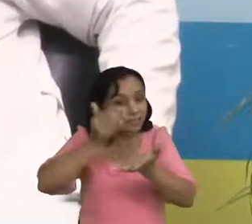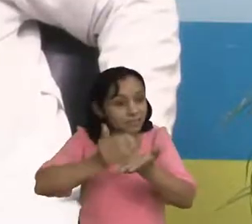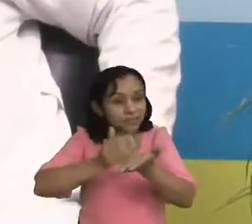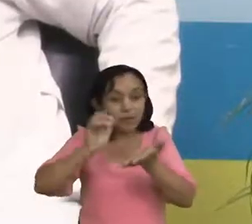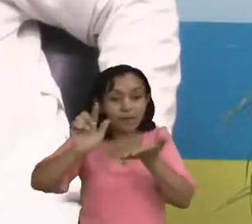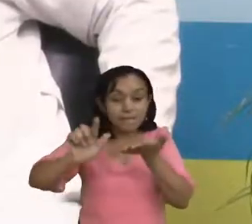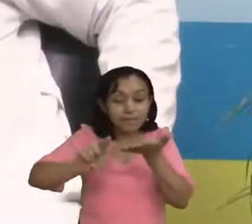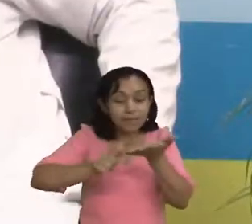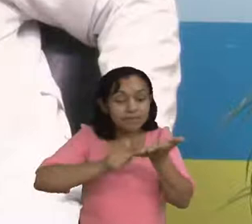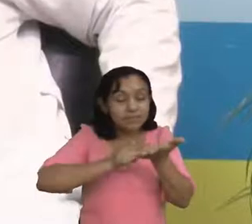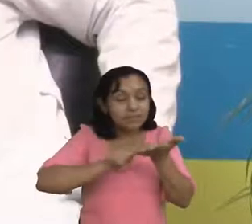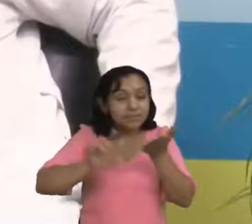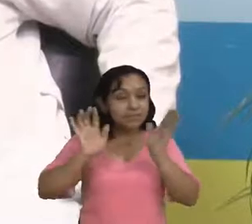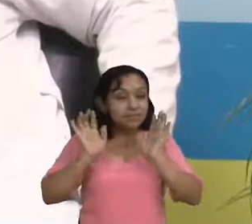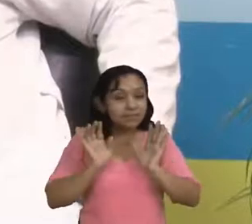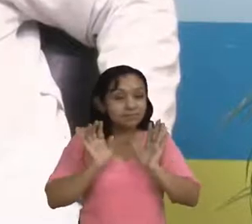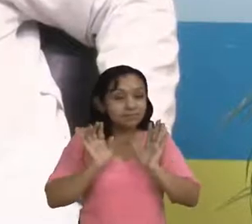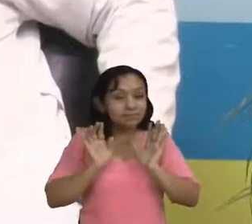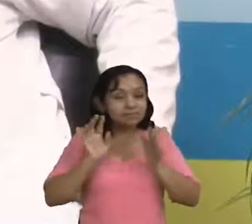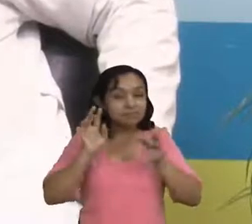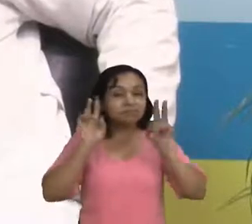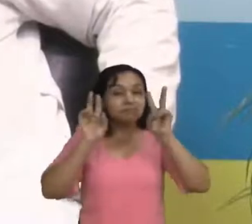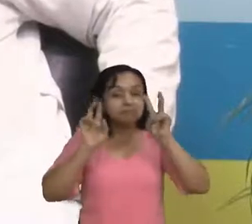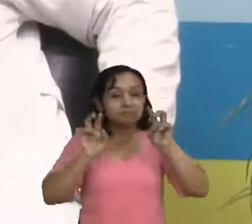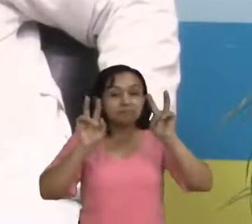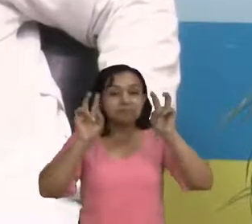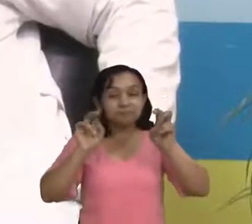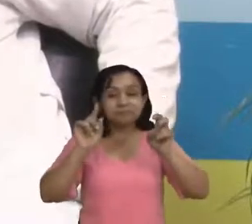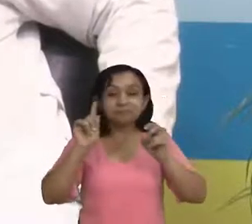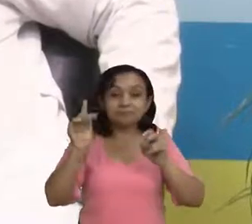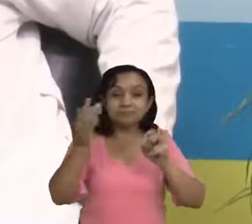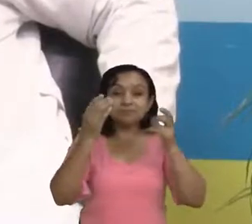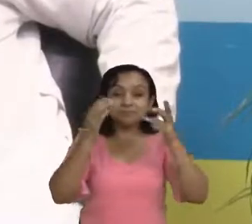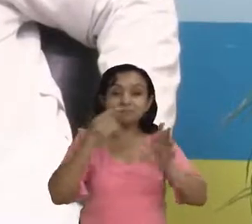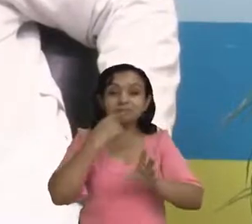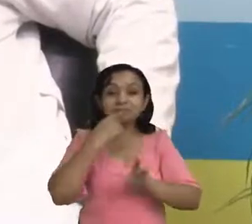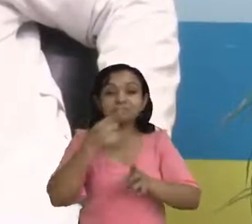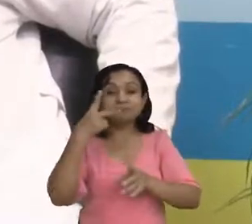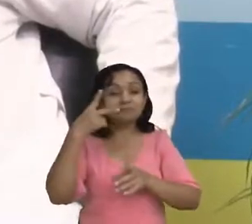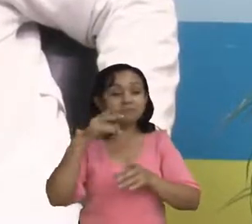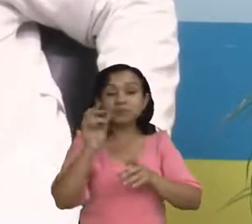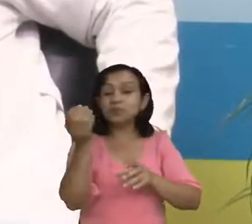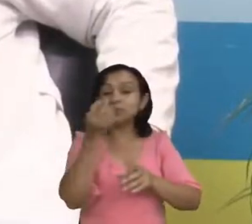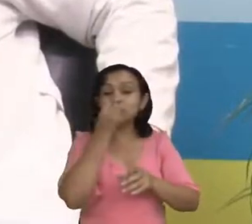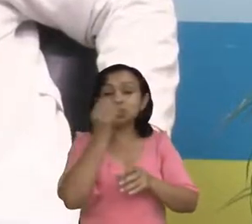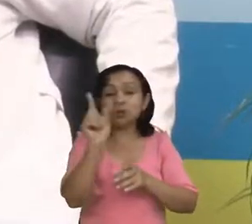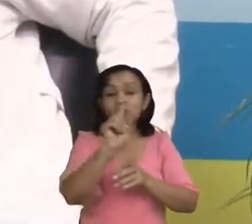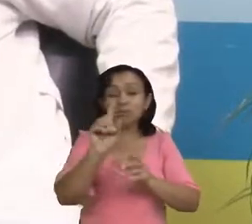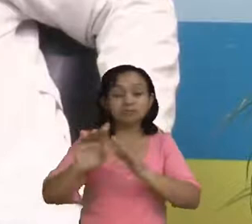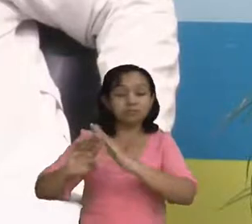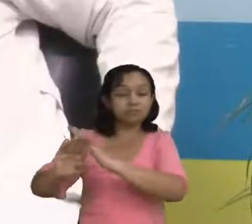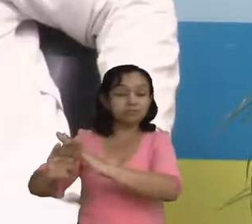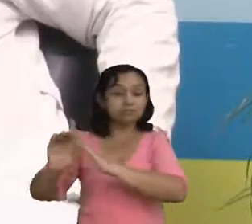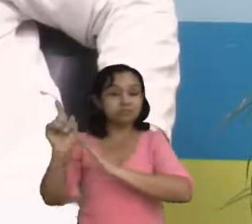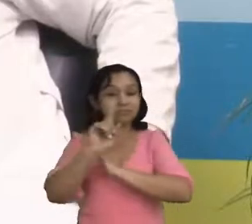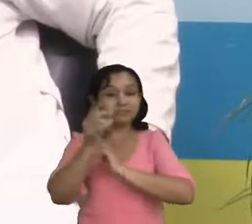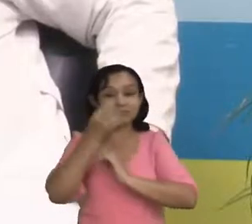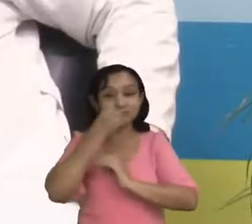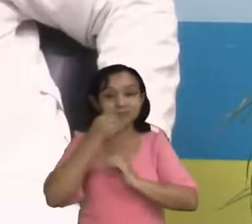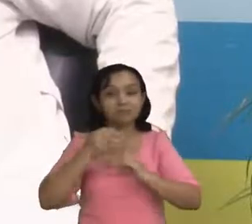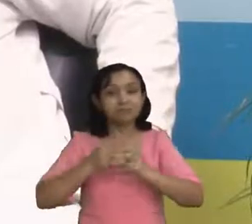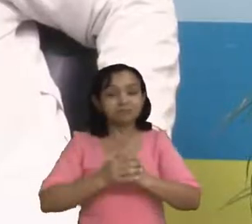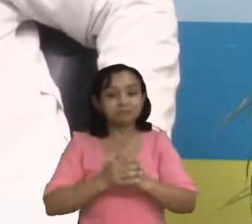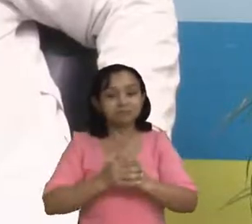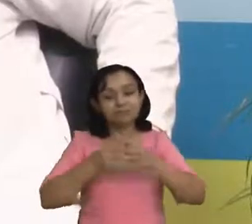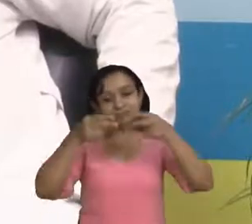pasa? Con respecto a lo que todo es artificial, yo lo que les recomiendo es que corten todo eso, ¿verdad? Ahora bien, con respecto a